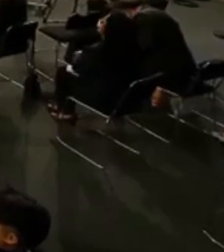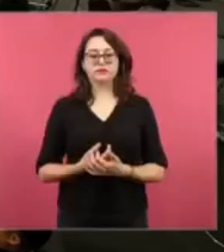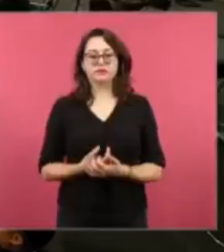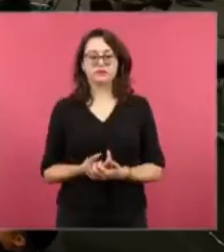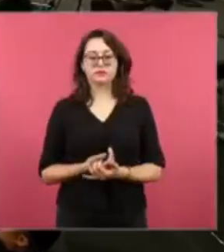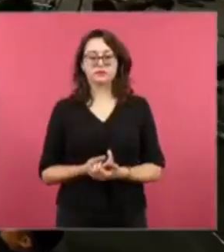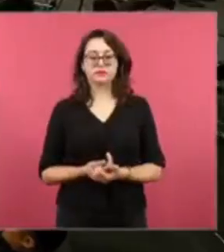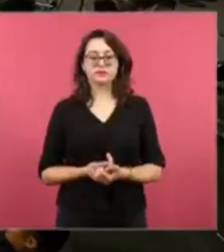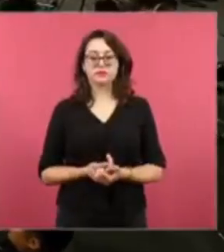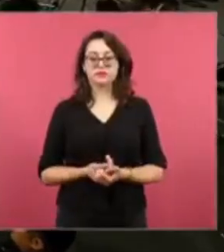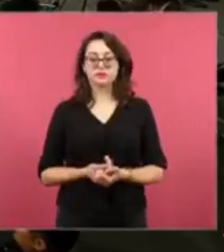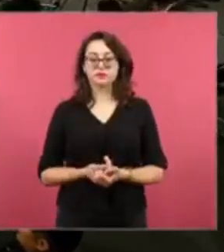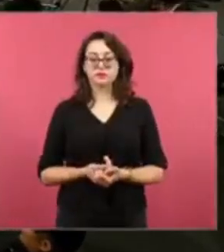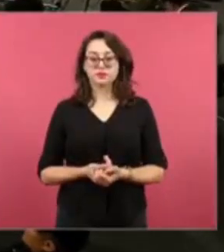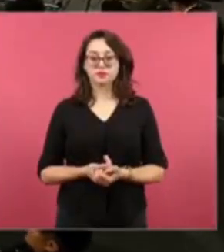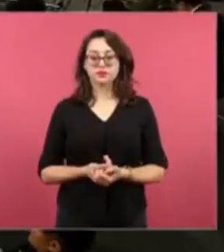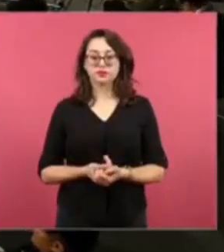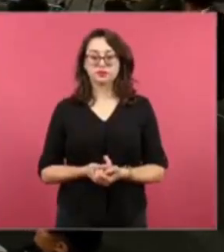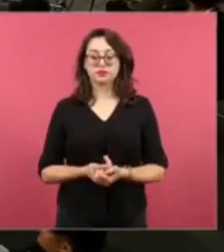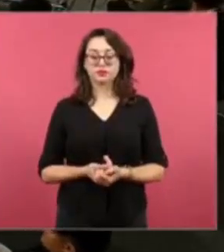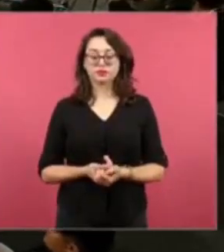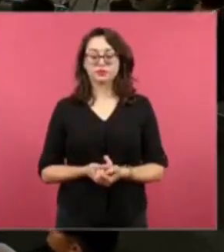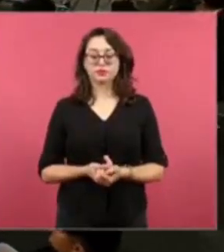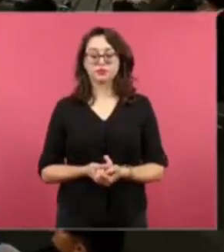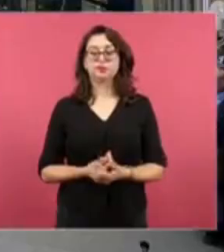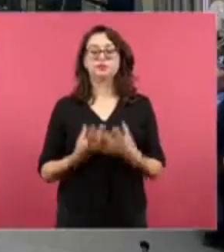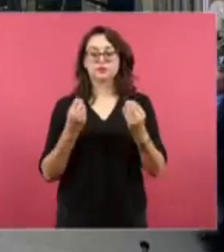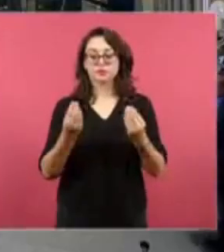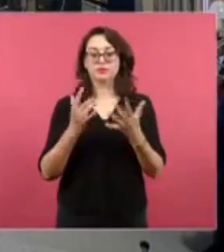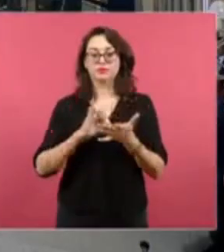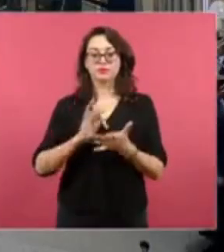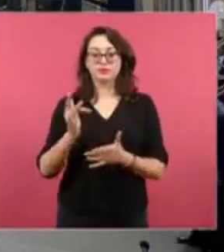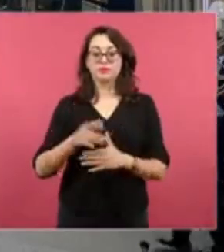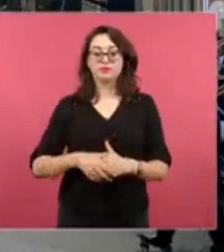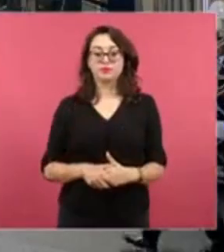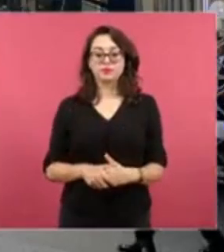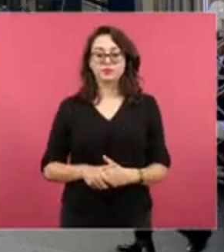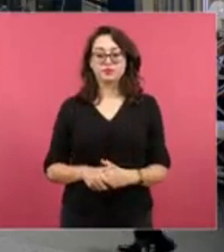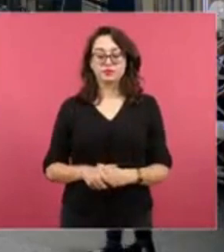que sigue ya no hay más, ¿verdad? Bueno, pues muchísimas gracias.